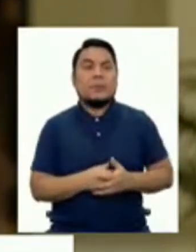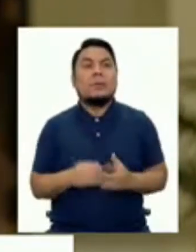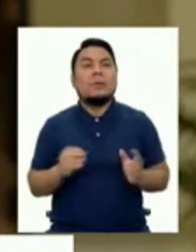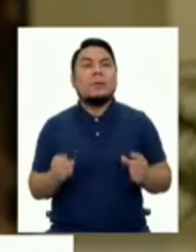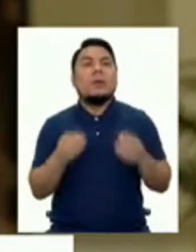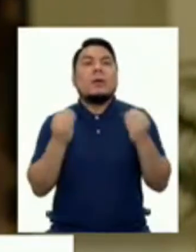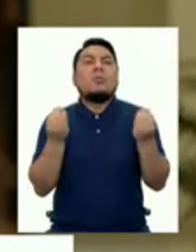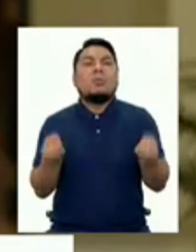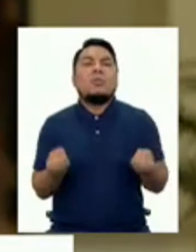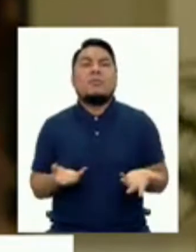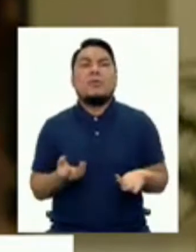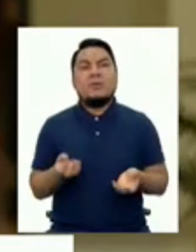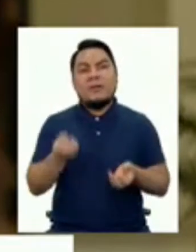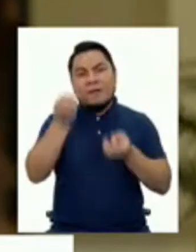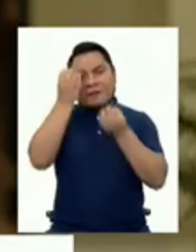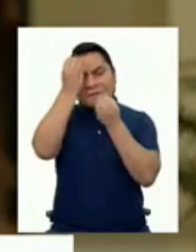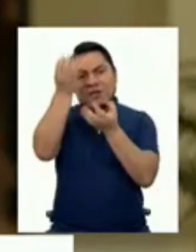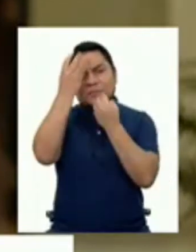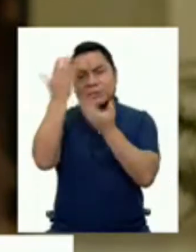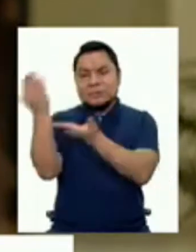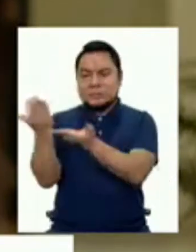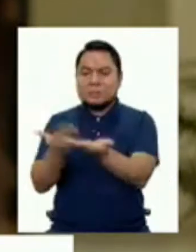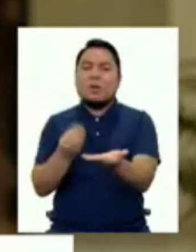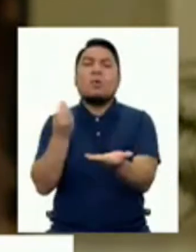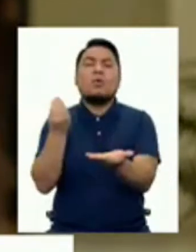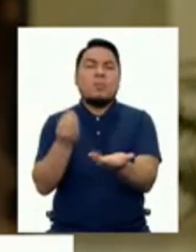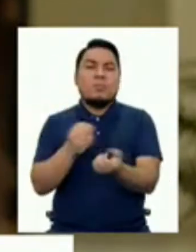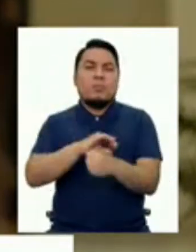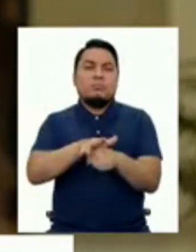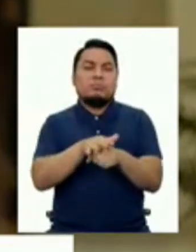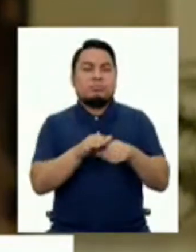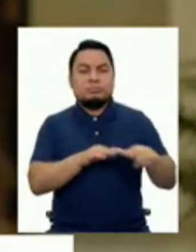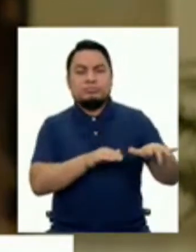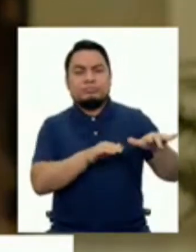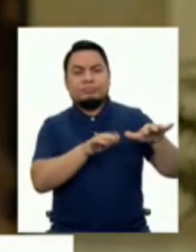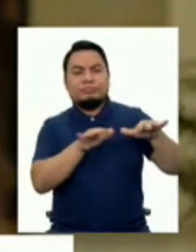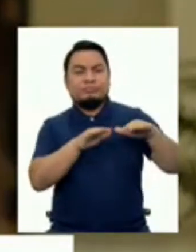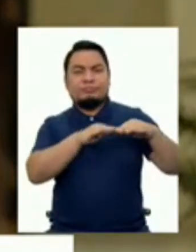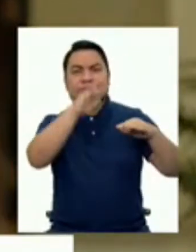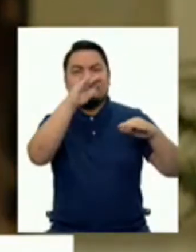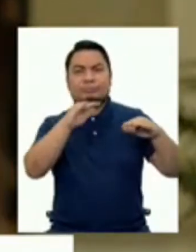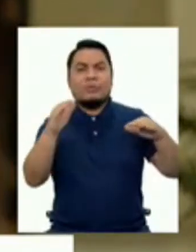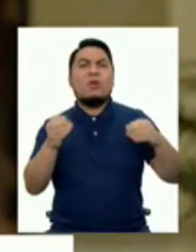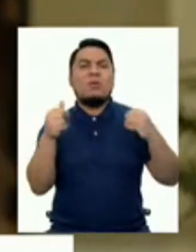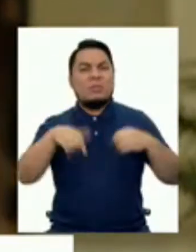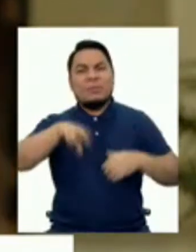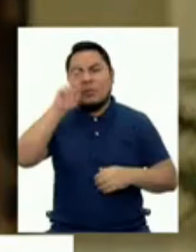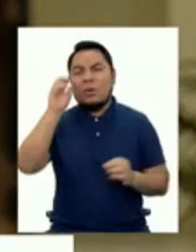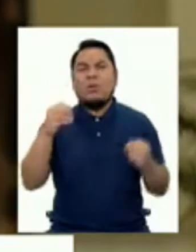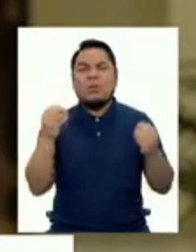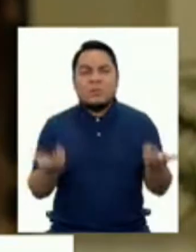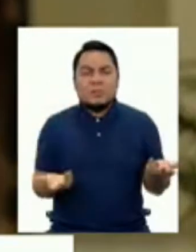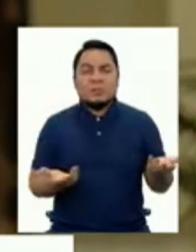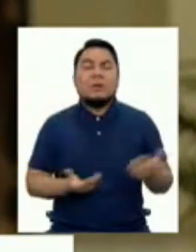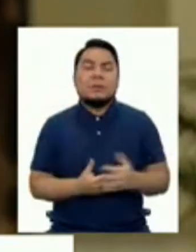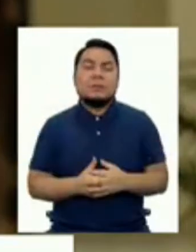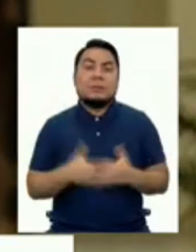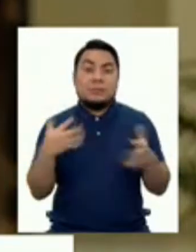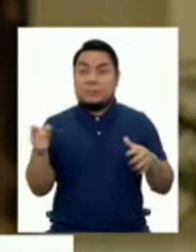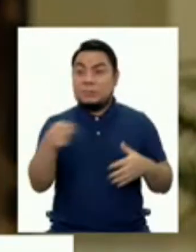los números de la evolución de esta pandemia en el Perú? Hemos visto